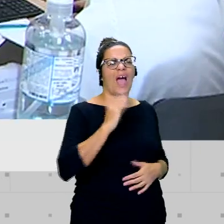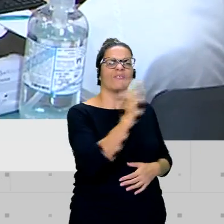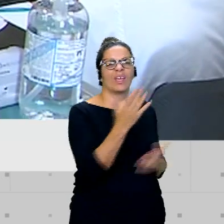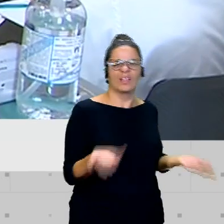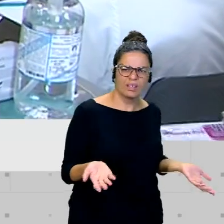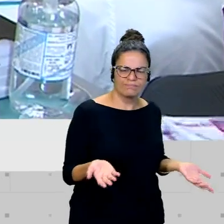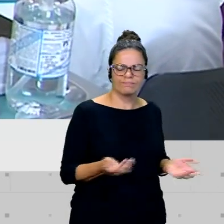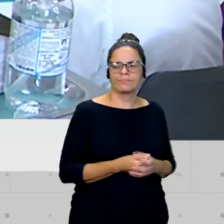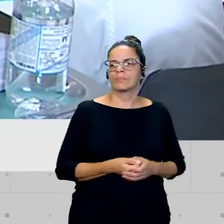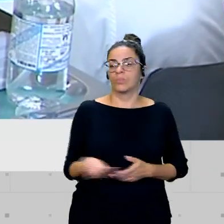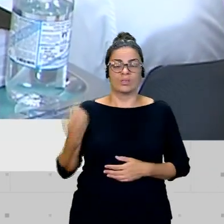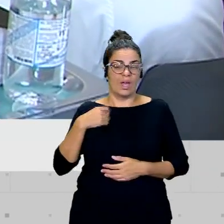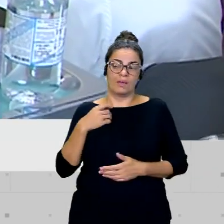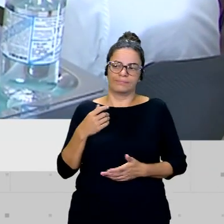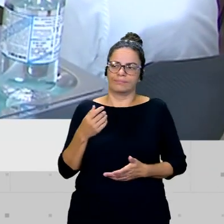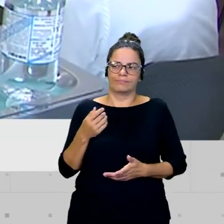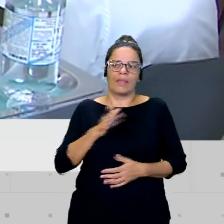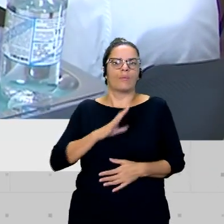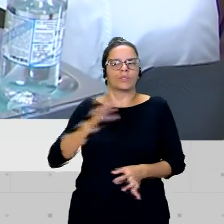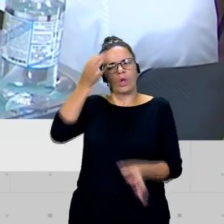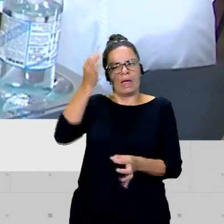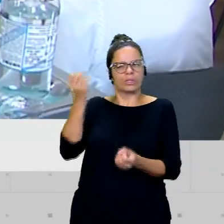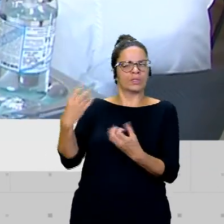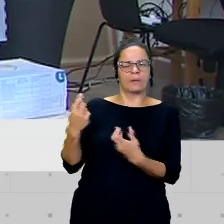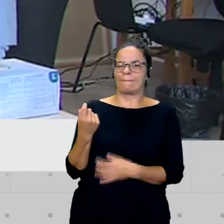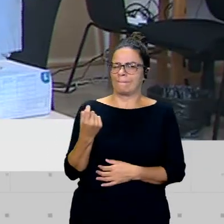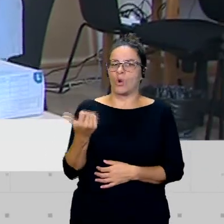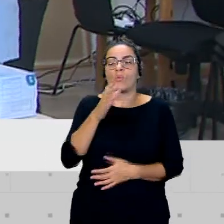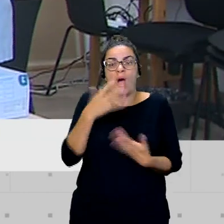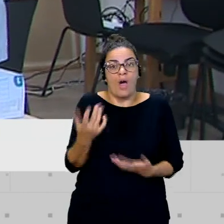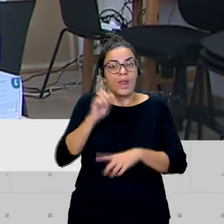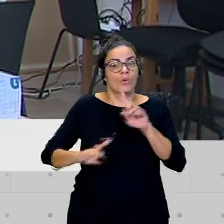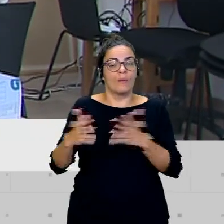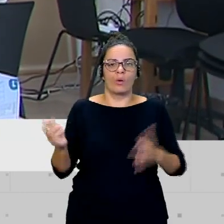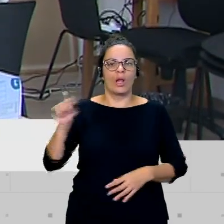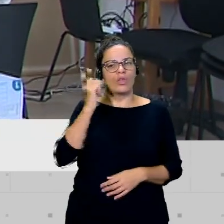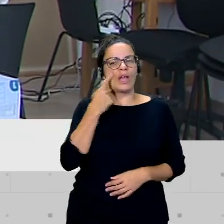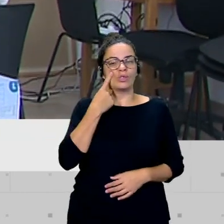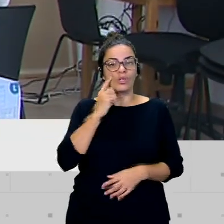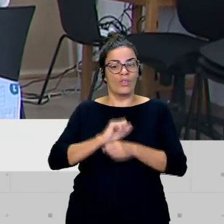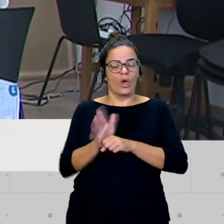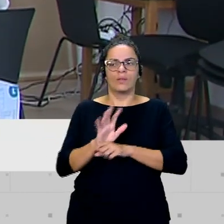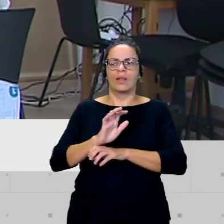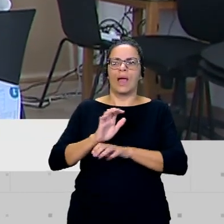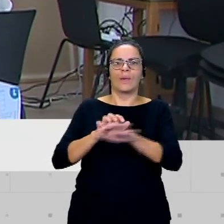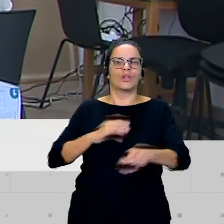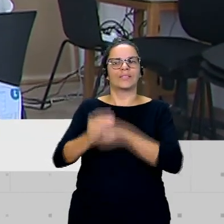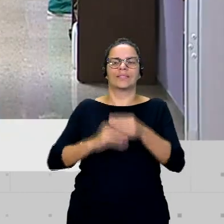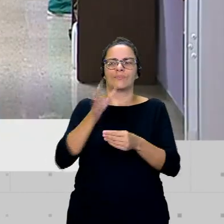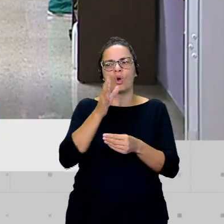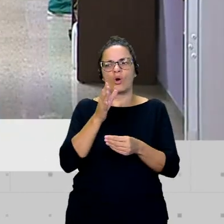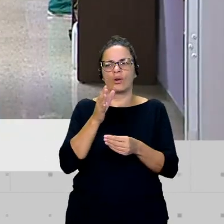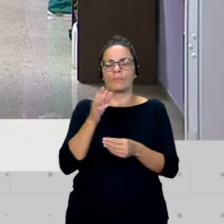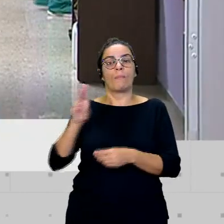Pues lo que hemos visto, tenemos muy pocos datos, porque el problema que tenemos en este momento es que la mayoría de los diagnósticos de COVID se hacen por búsqueda de antígeno, no por